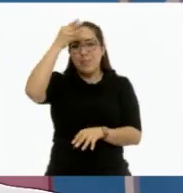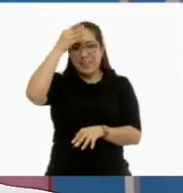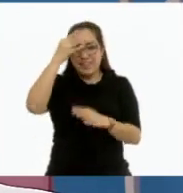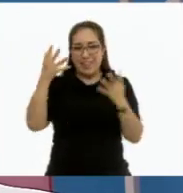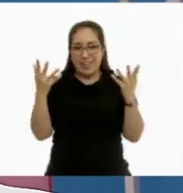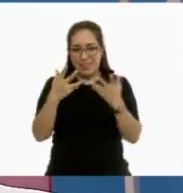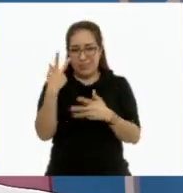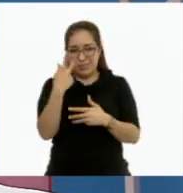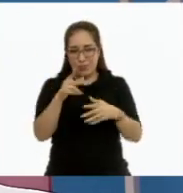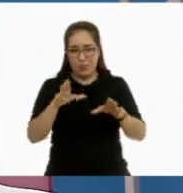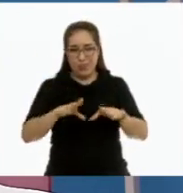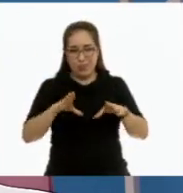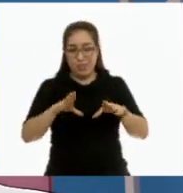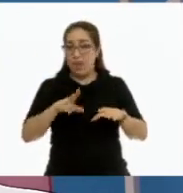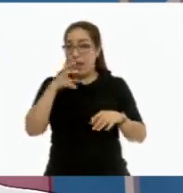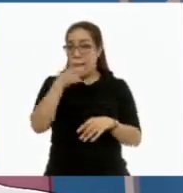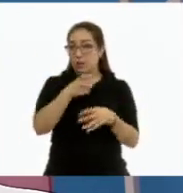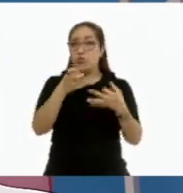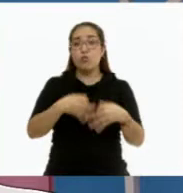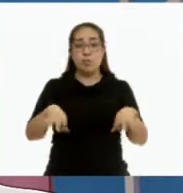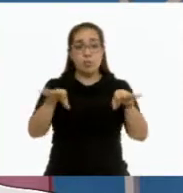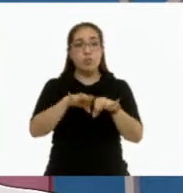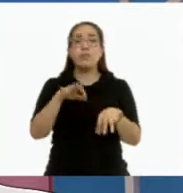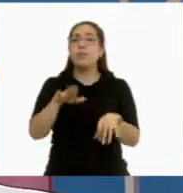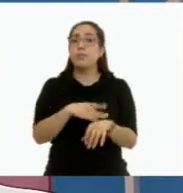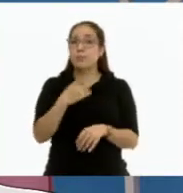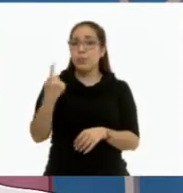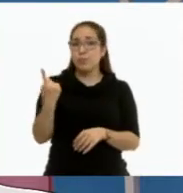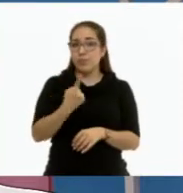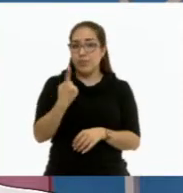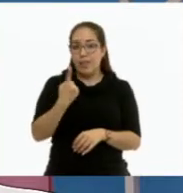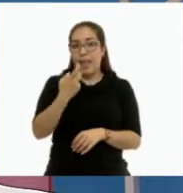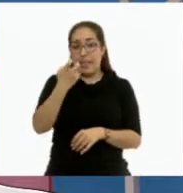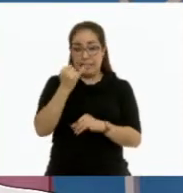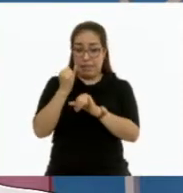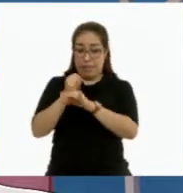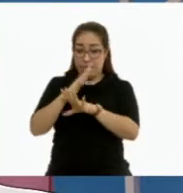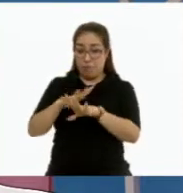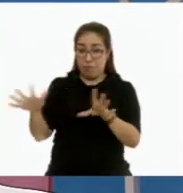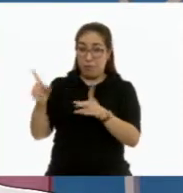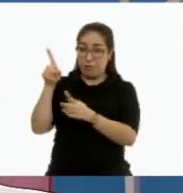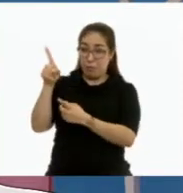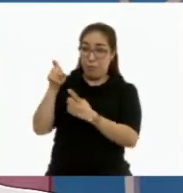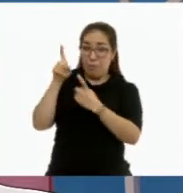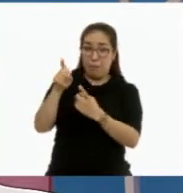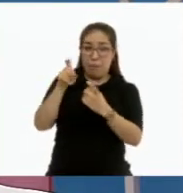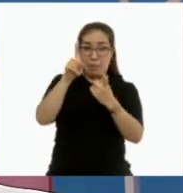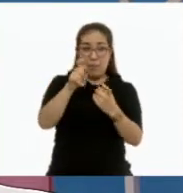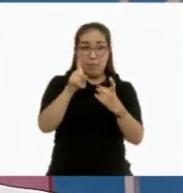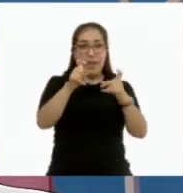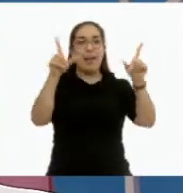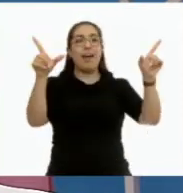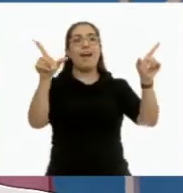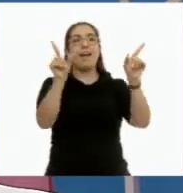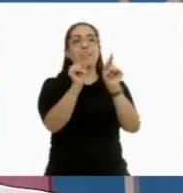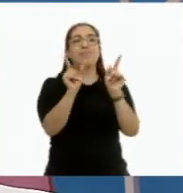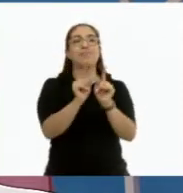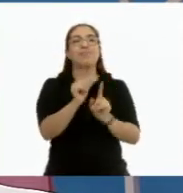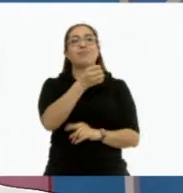es muy importante porque te va a ayudar a organizar toda esa información que tengas que estudiar para un